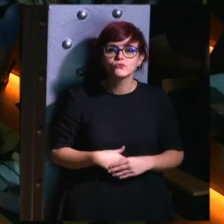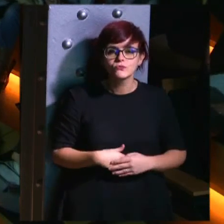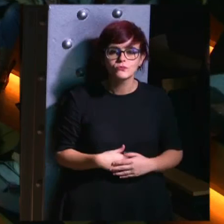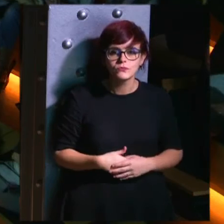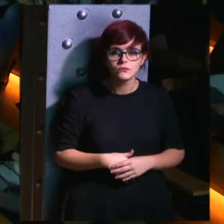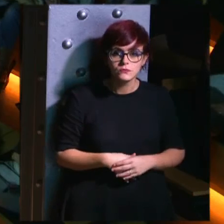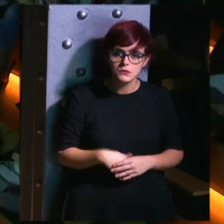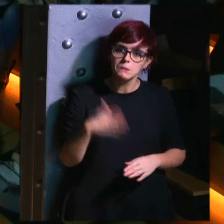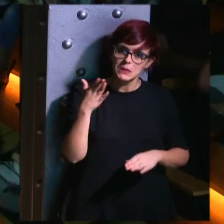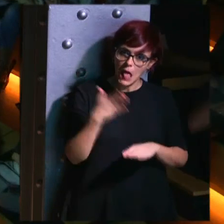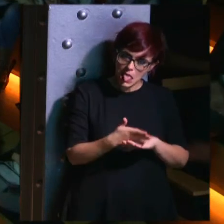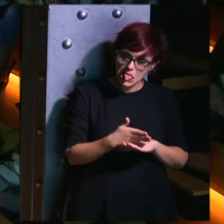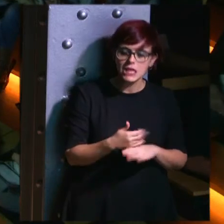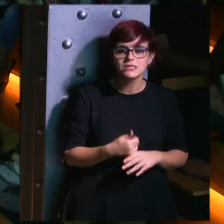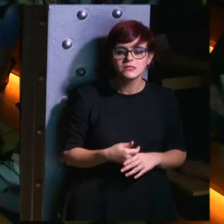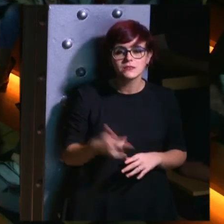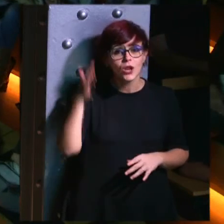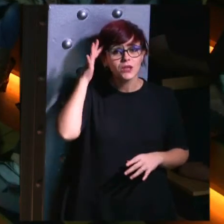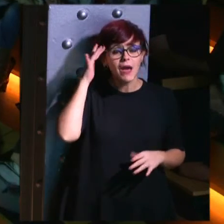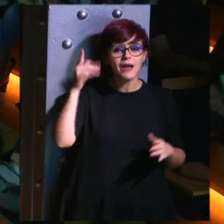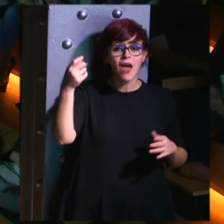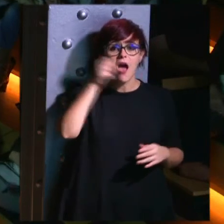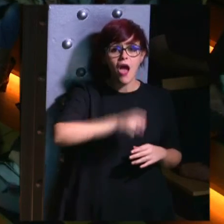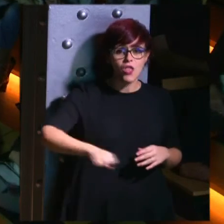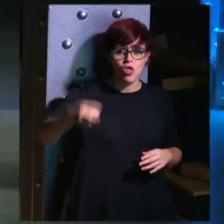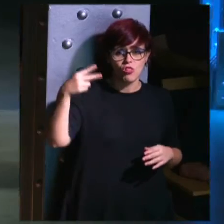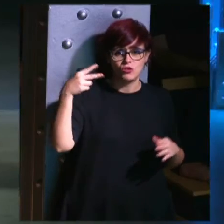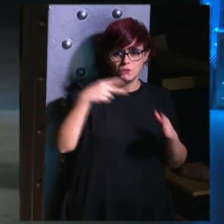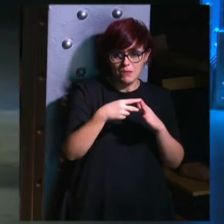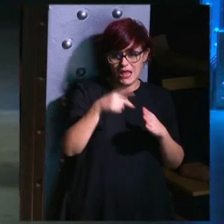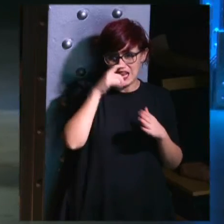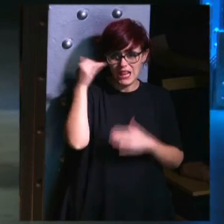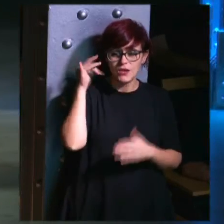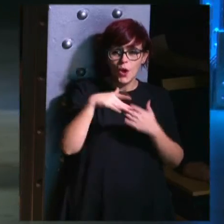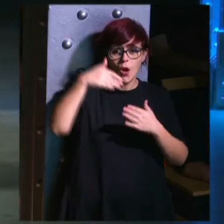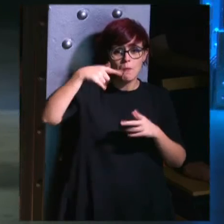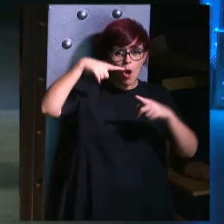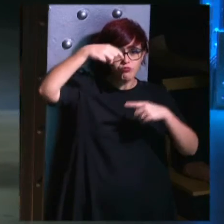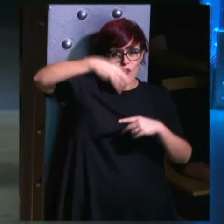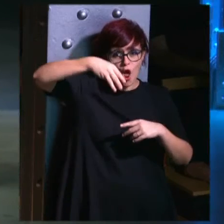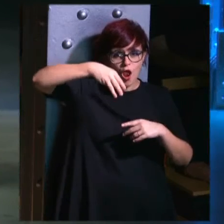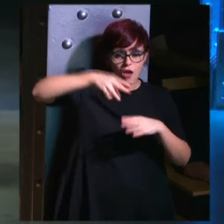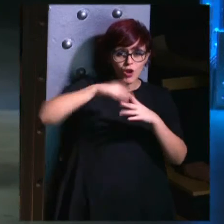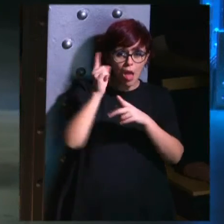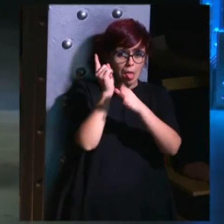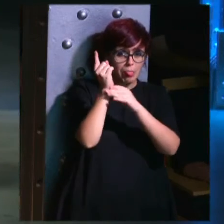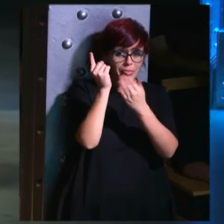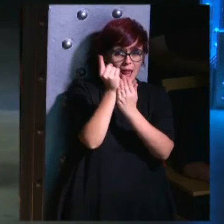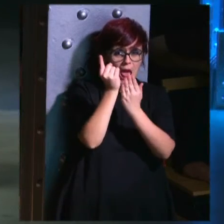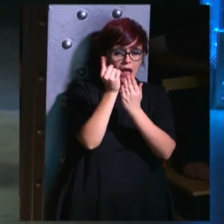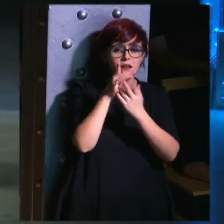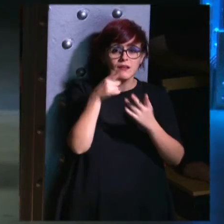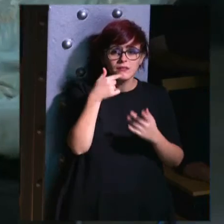¿La mitad? ¿Vale? Imaginaos en el año 2000, yo me acuerdo en el año 2000 teníamos móviles de estos con Motorola, con antena. Imaginaos que alguien os hubiese dicho que os